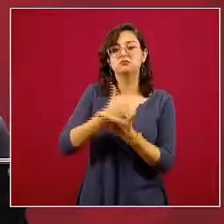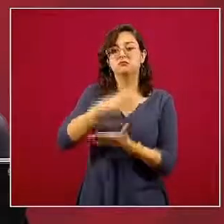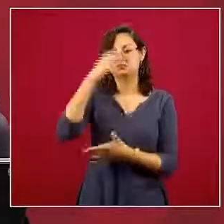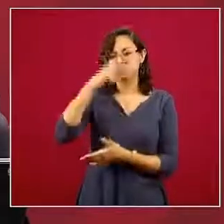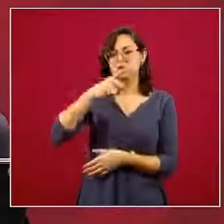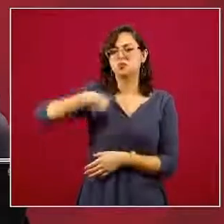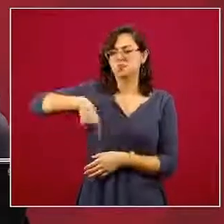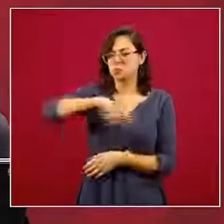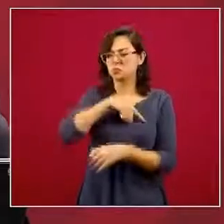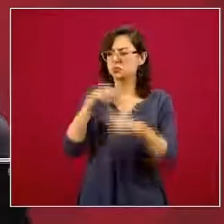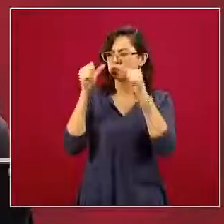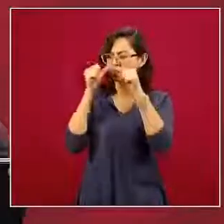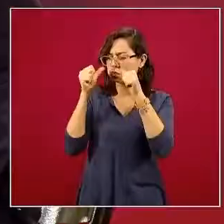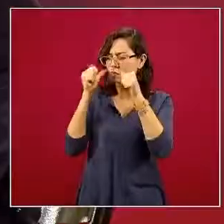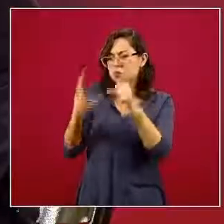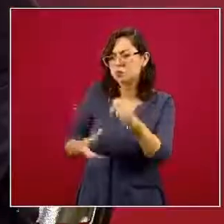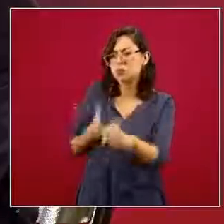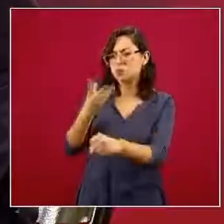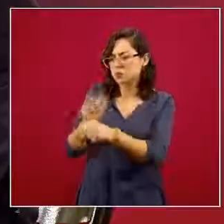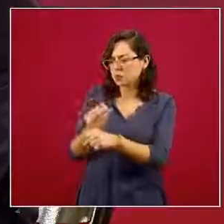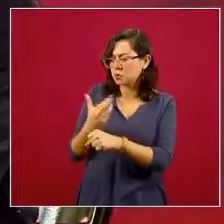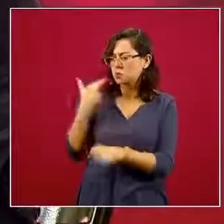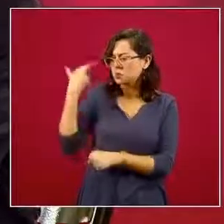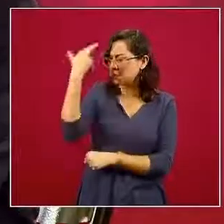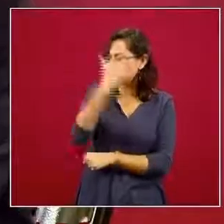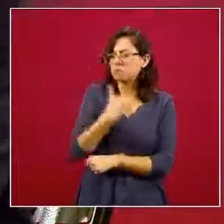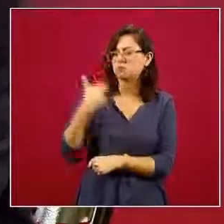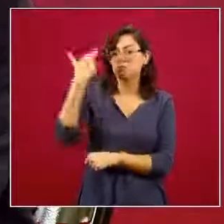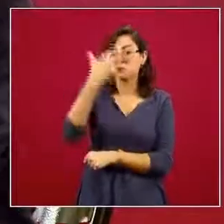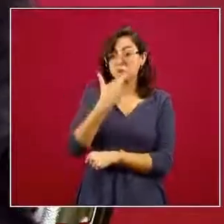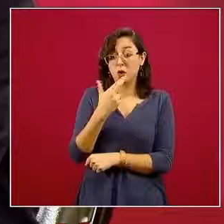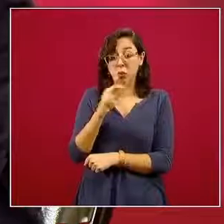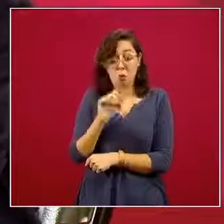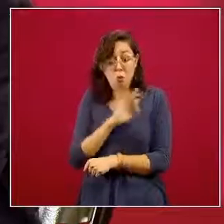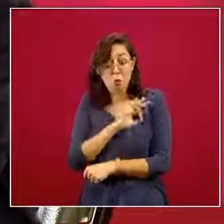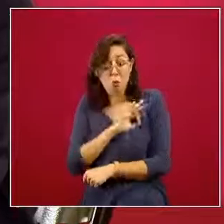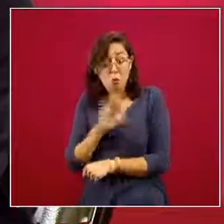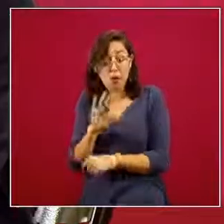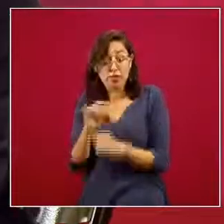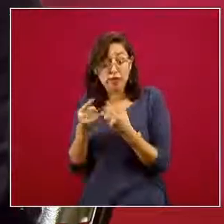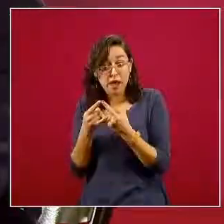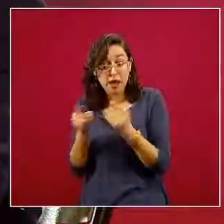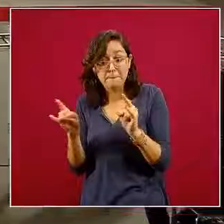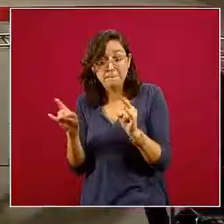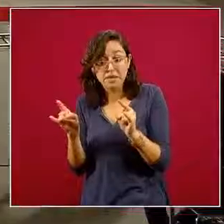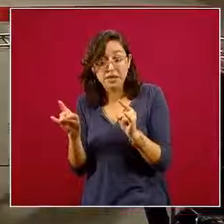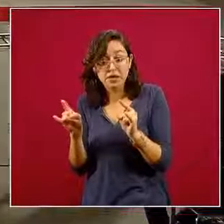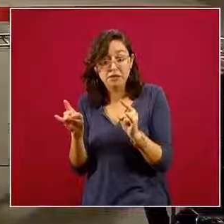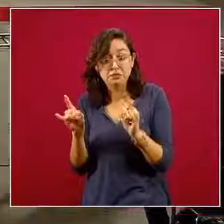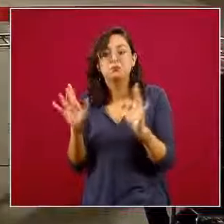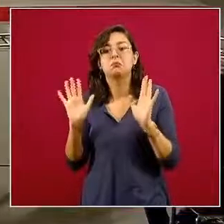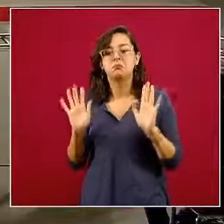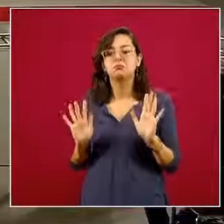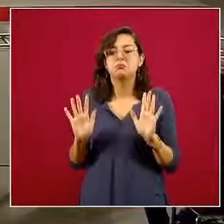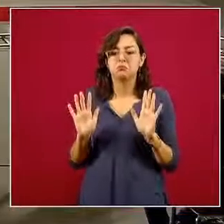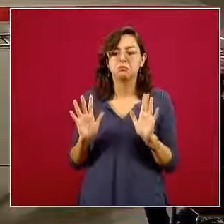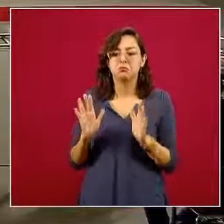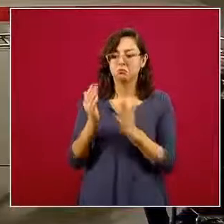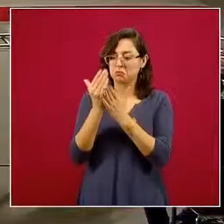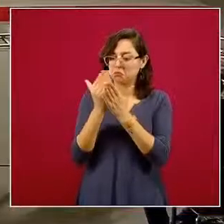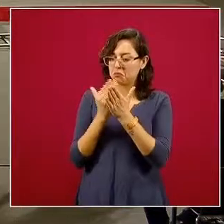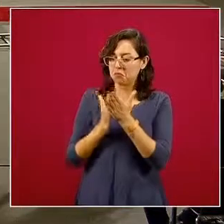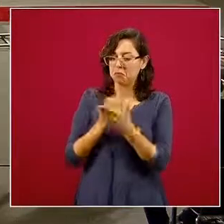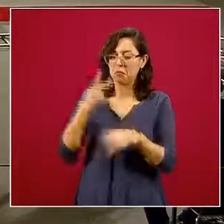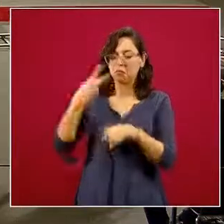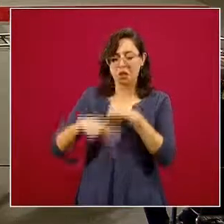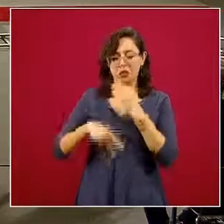podemos estar atentos y contribuir para analizar el caso y donde sea posible que abra, si es que está dentro de los parámetros de un